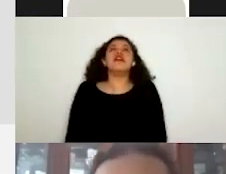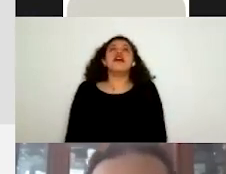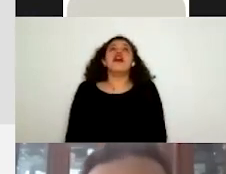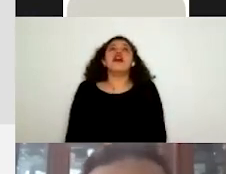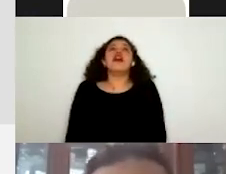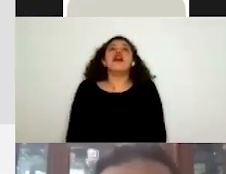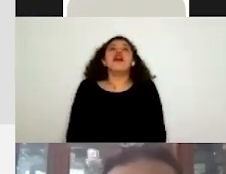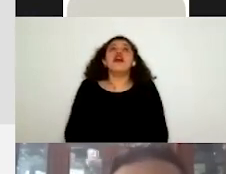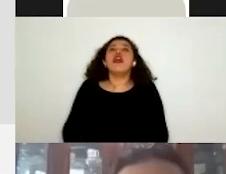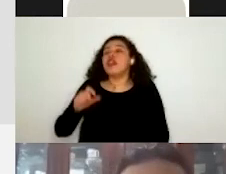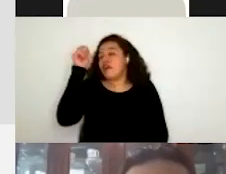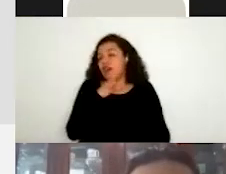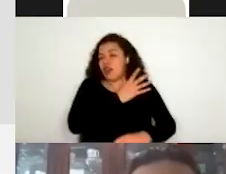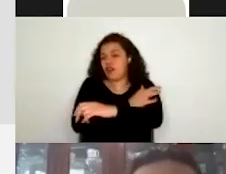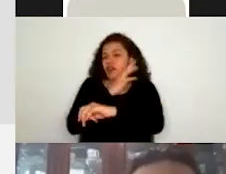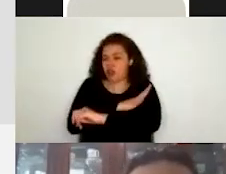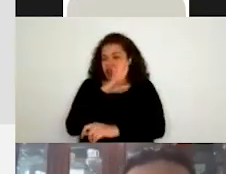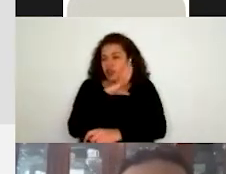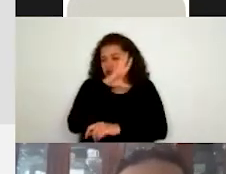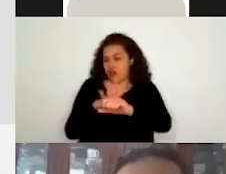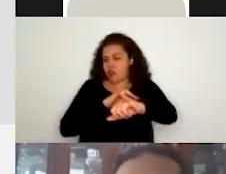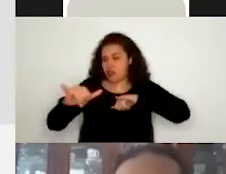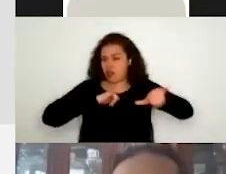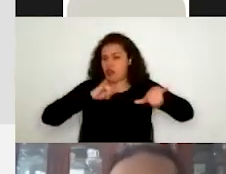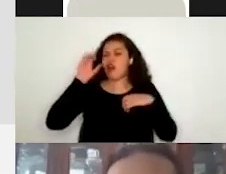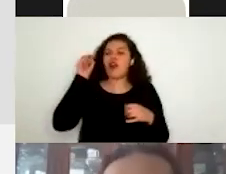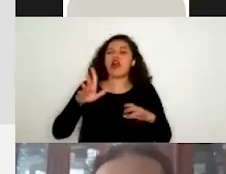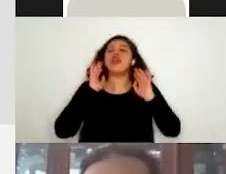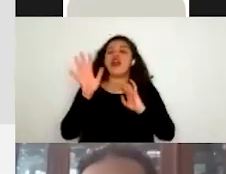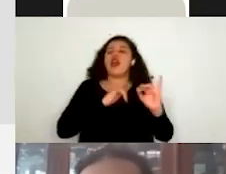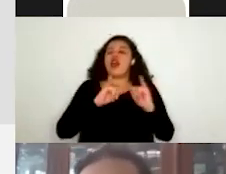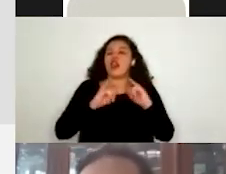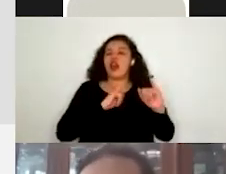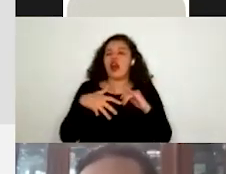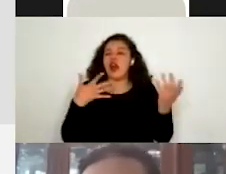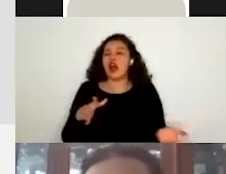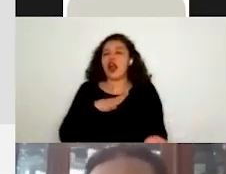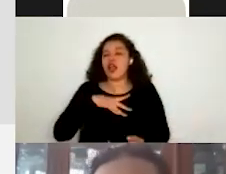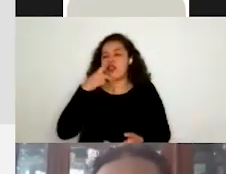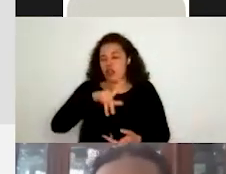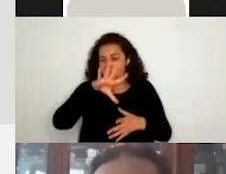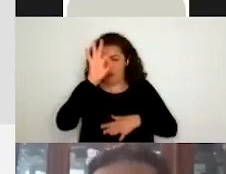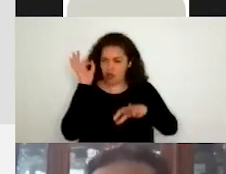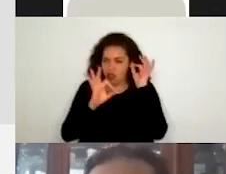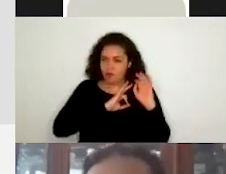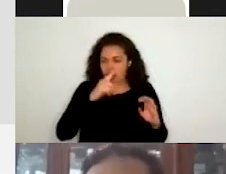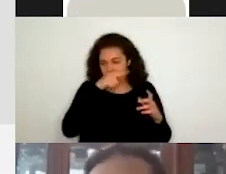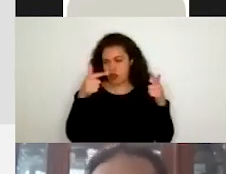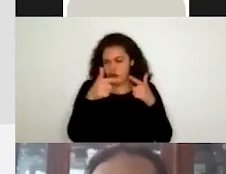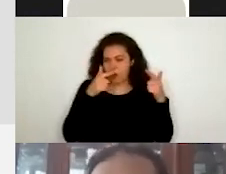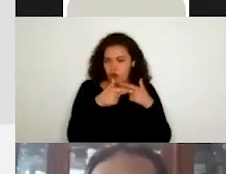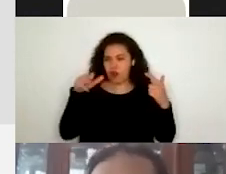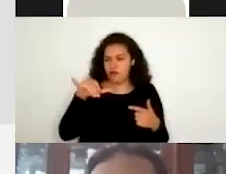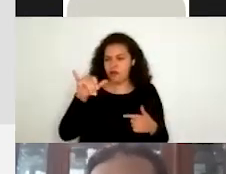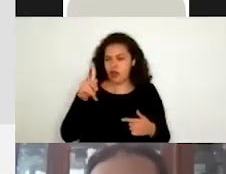las coordenadas geográficas. ¿Ok? Estas coordenadas ustedes las pueden encontrar en Google Maps.